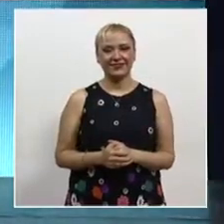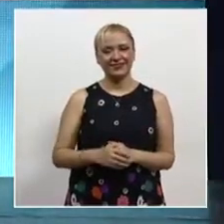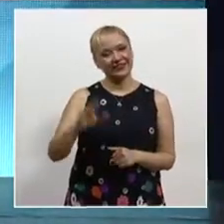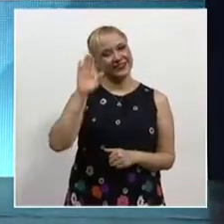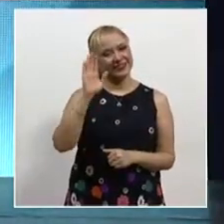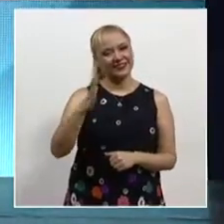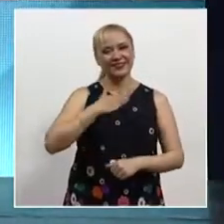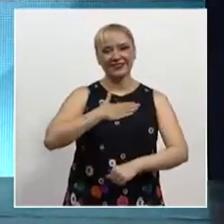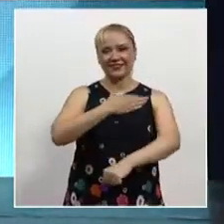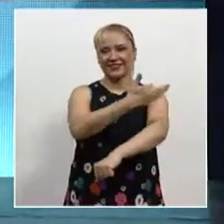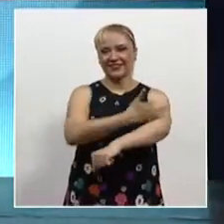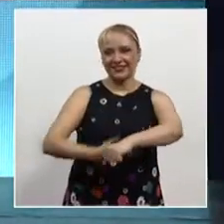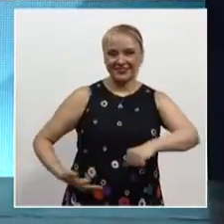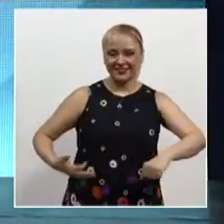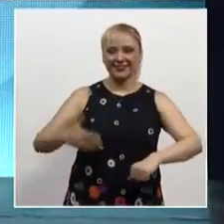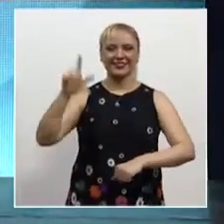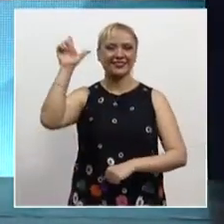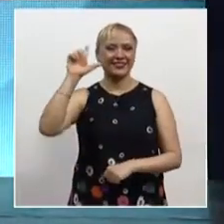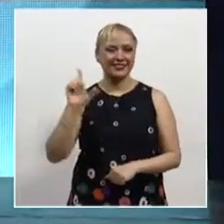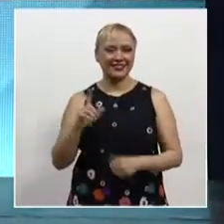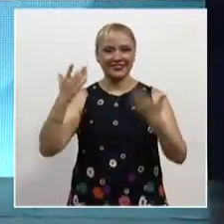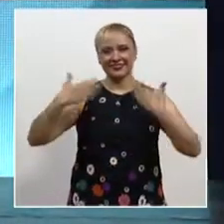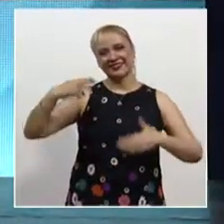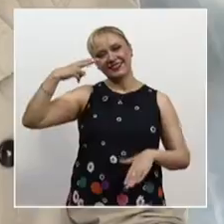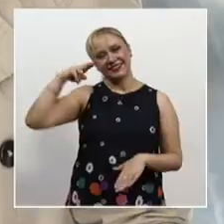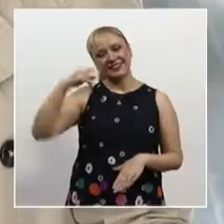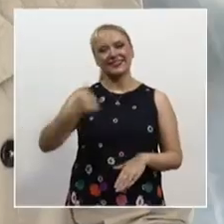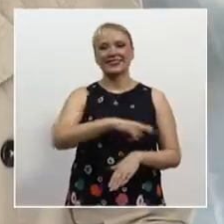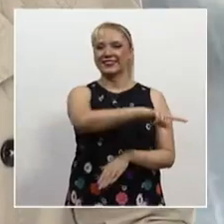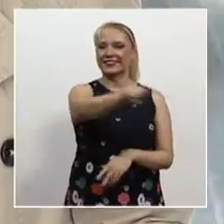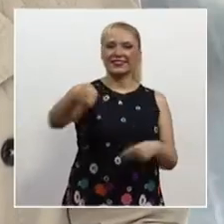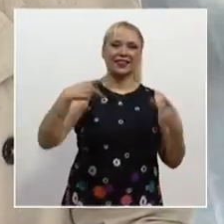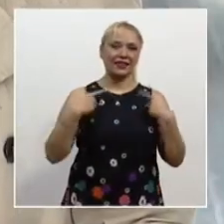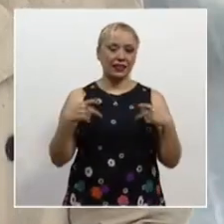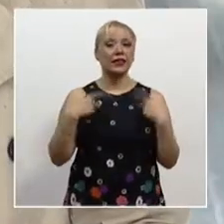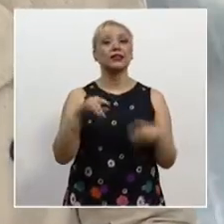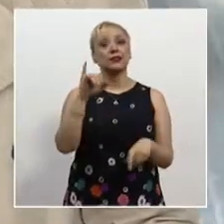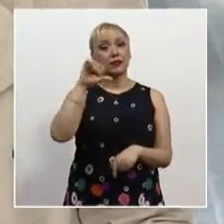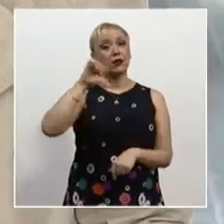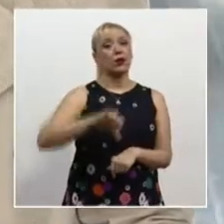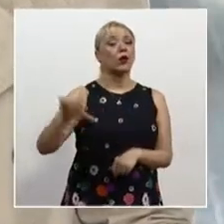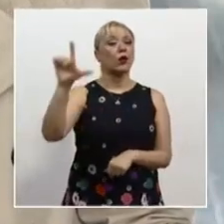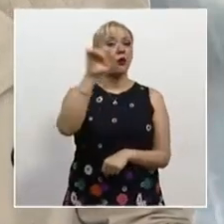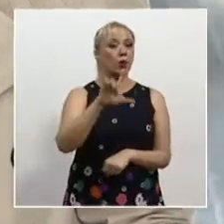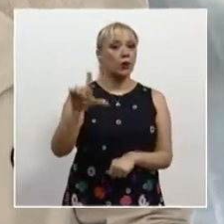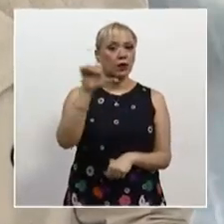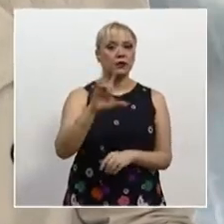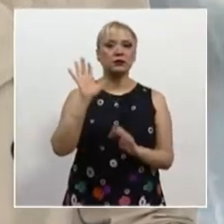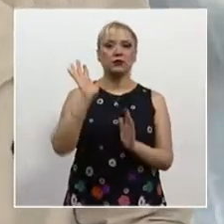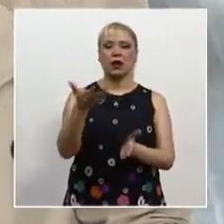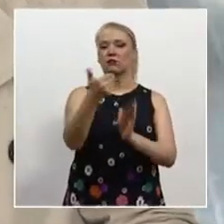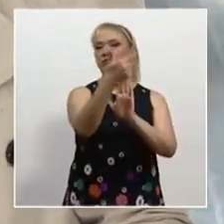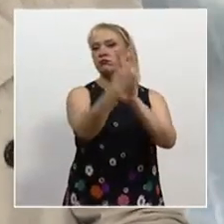Hola, ¿qué tal? Muy buenas tardes. Laura Nidia, auditorio de corte informativo. Así es, este lunes se emitió la